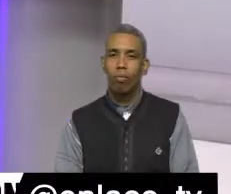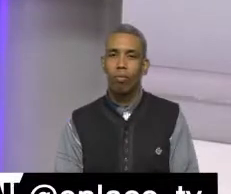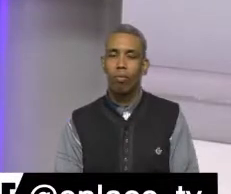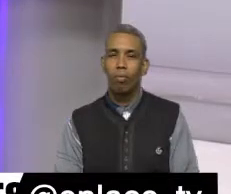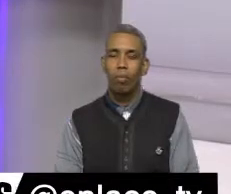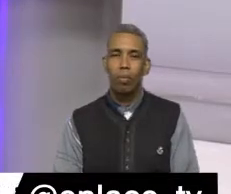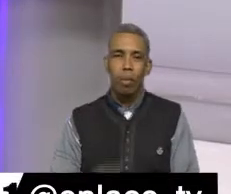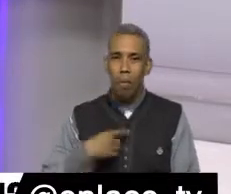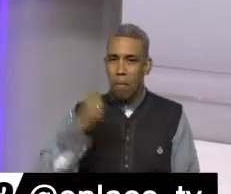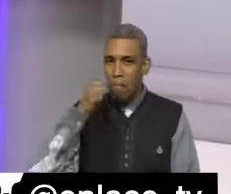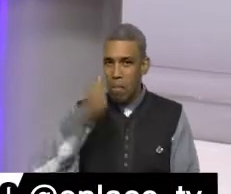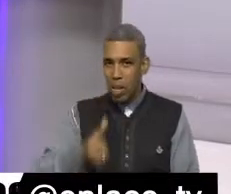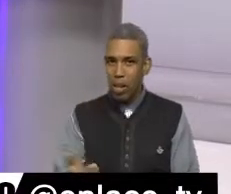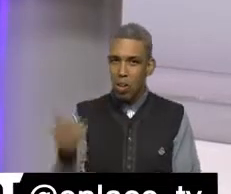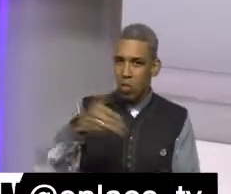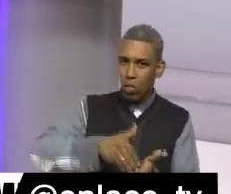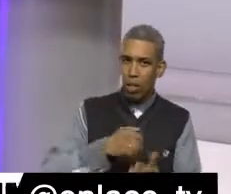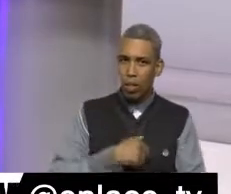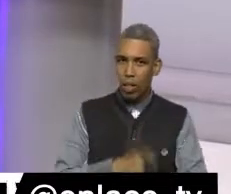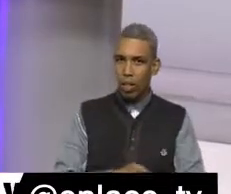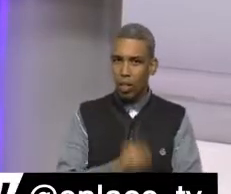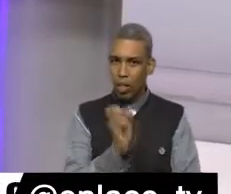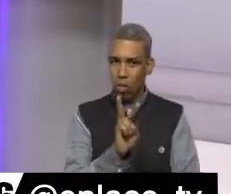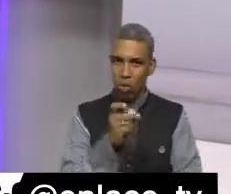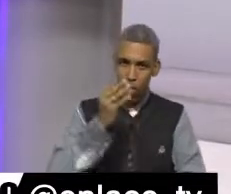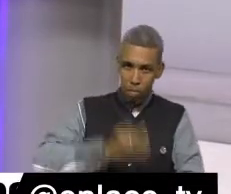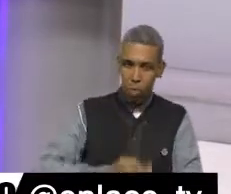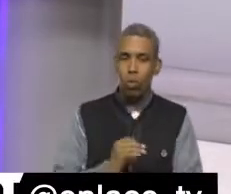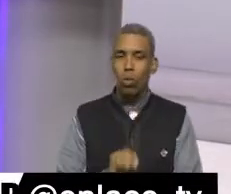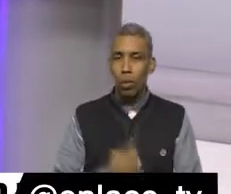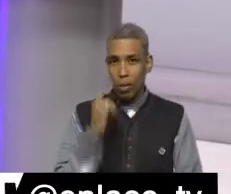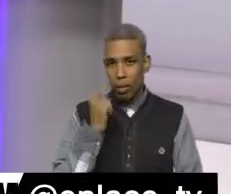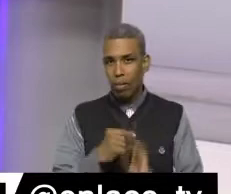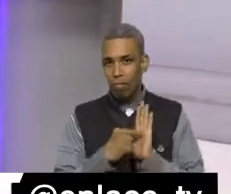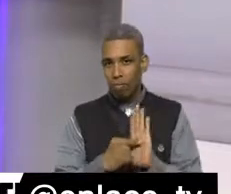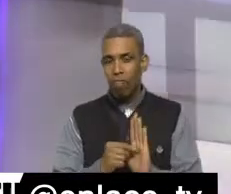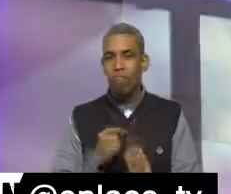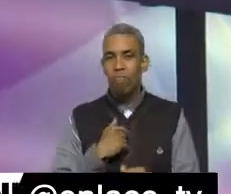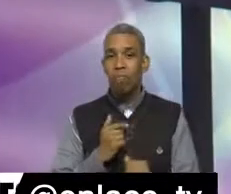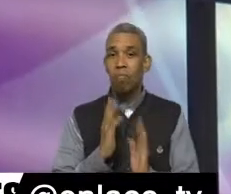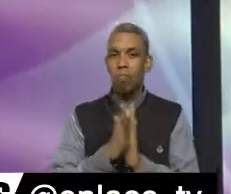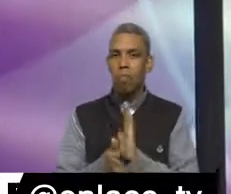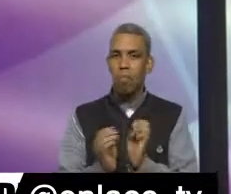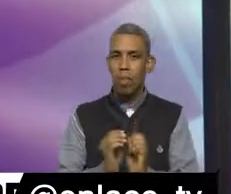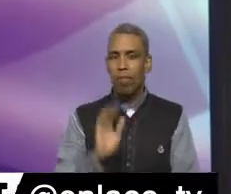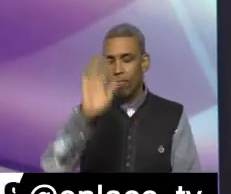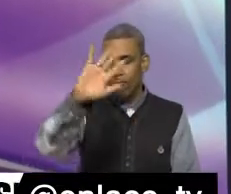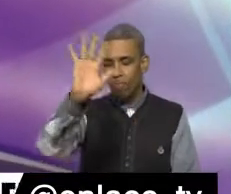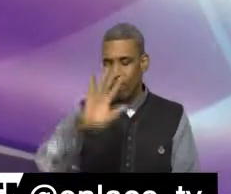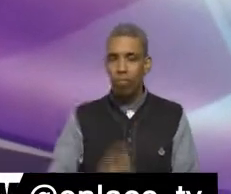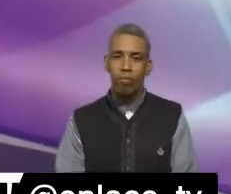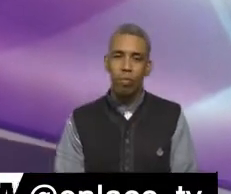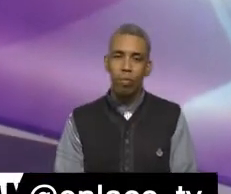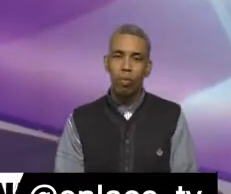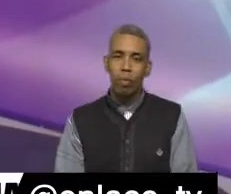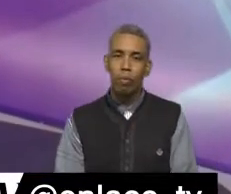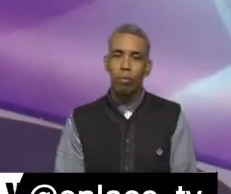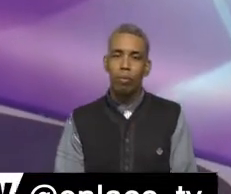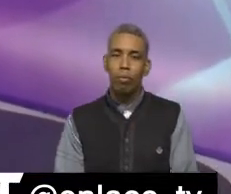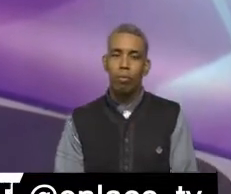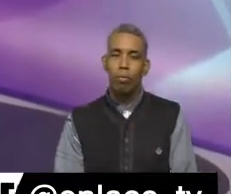Mañana de nuevo los esperamos a las 12 del mediodía con más información de la ciudad y región. A todos ustedes, que tengan